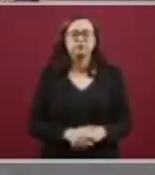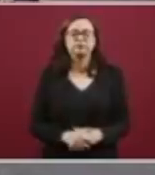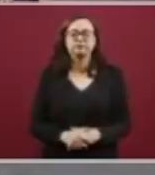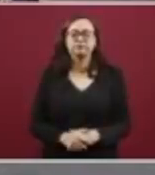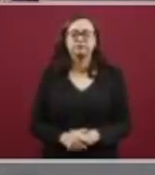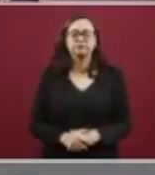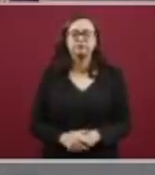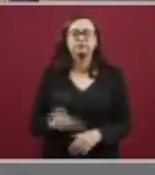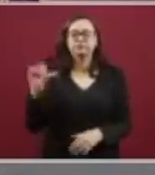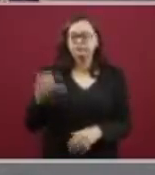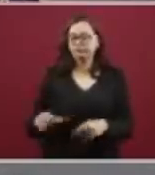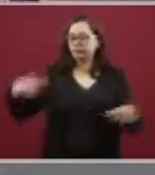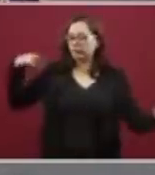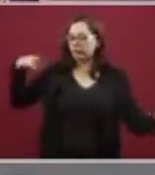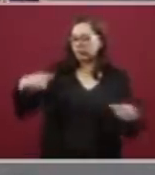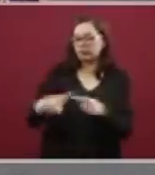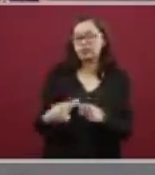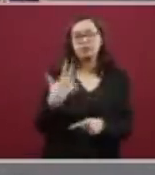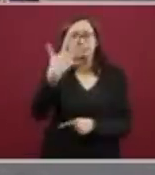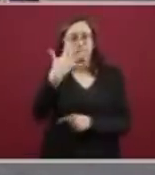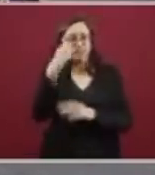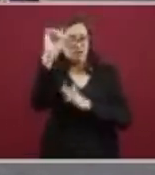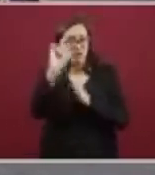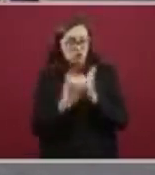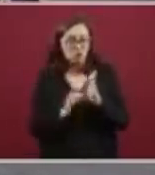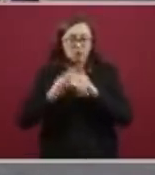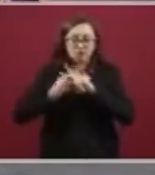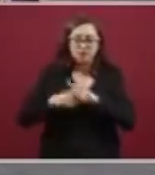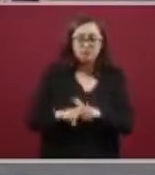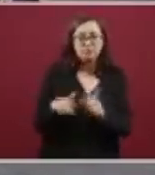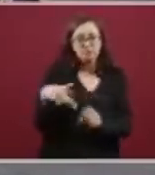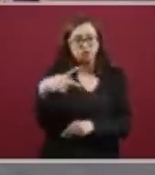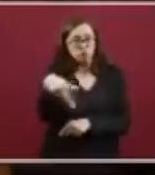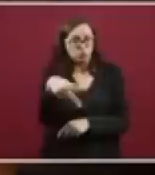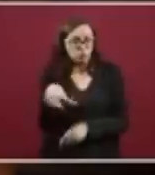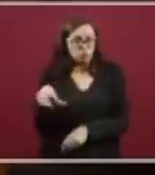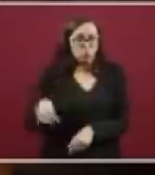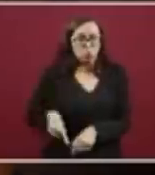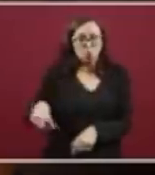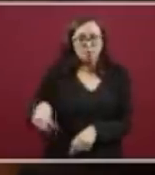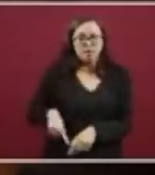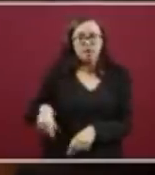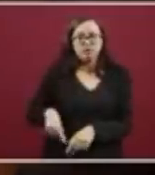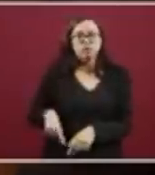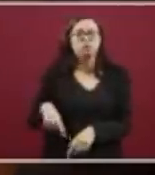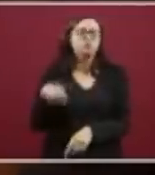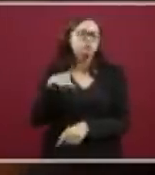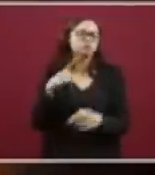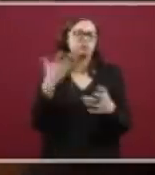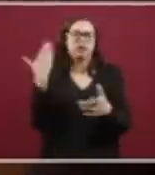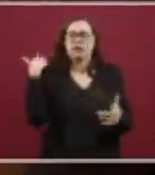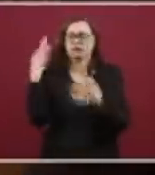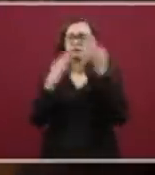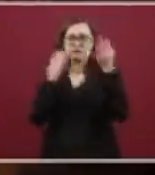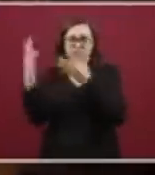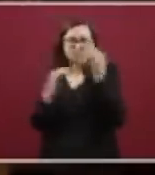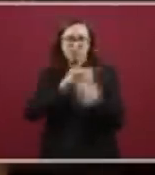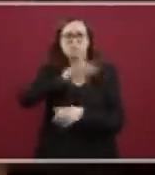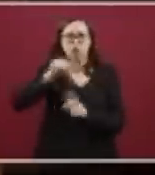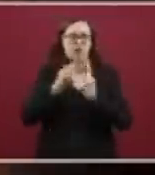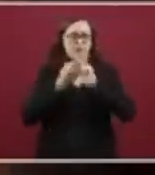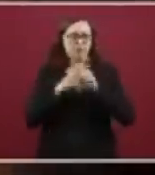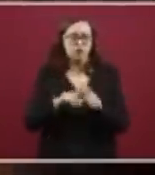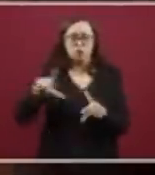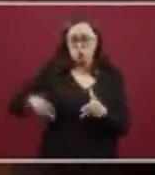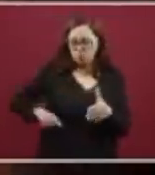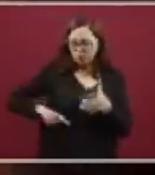ya 5 meses de su gobierno, del arranque del sexenio, y usted pues lo ha dicho tanto en campaña como ya en el ejercicio de gobierno,